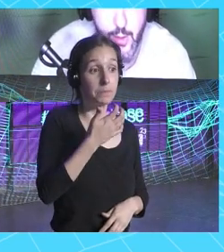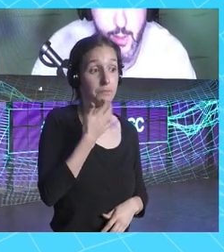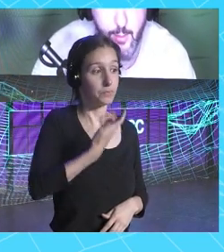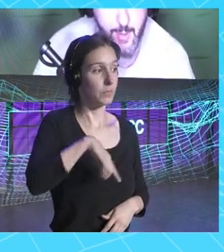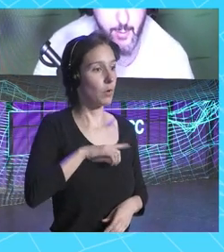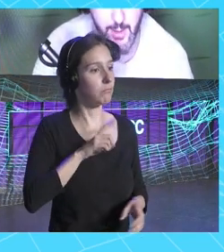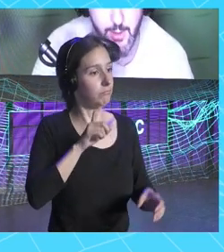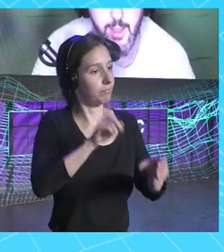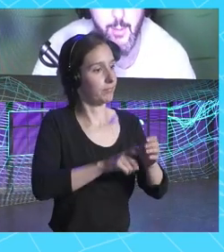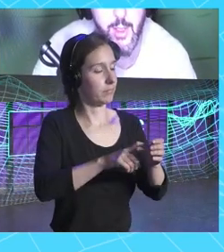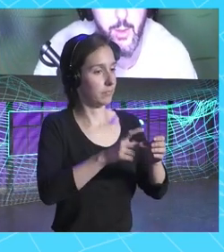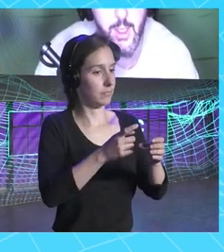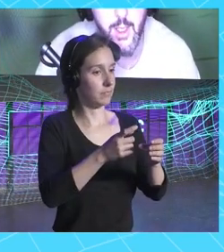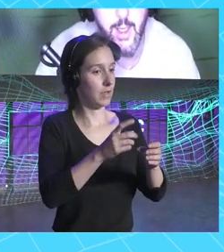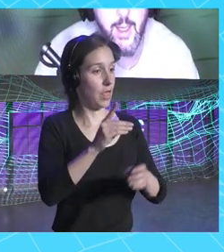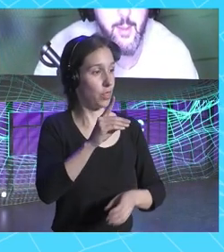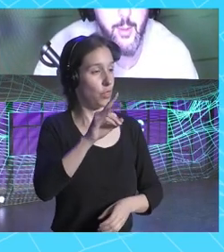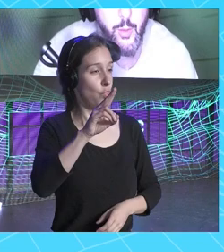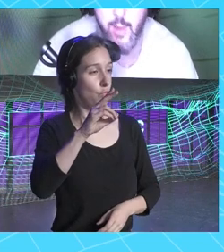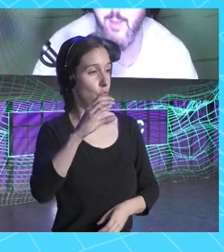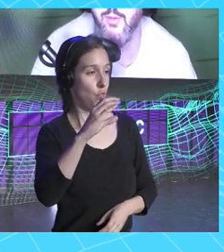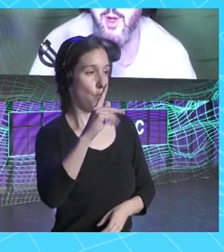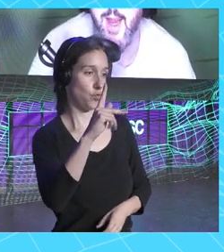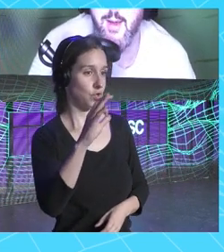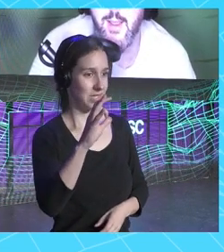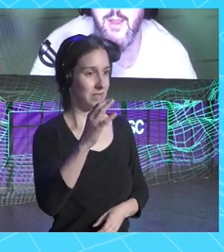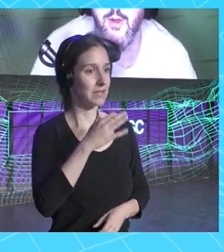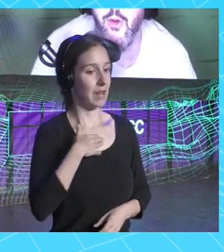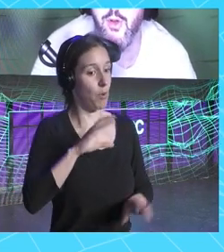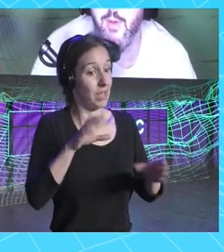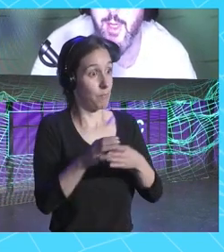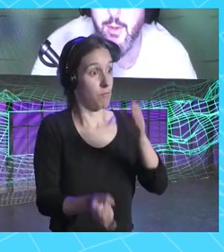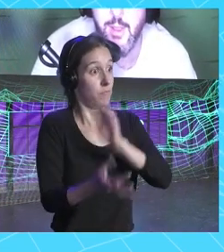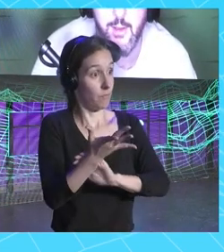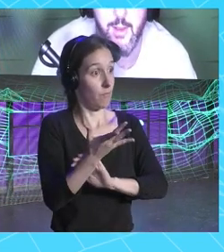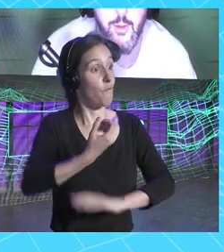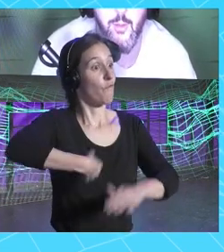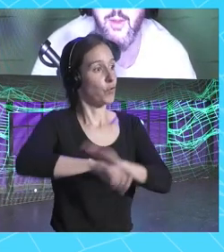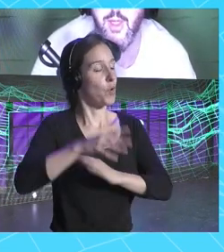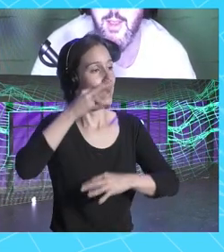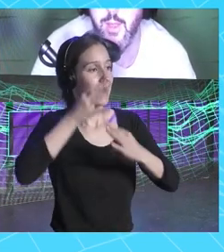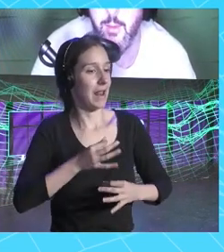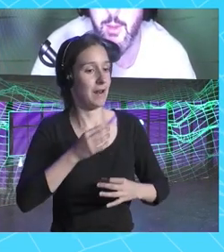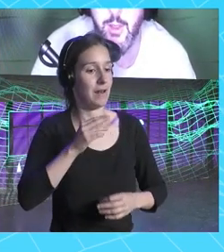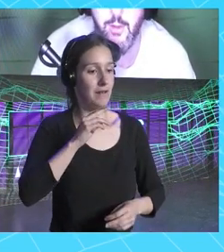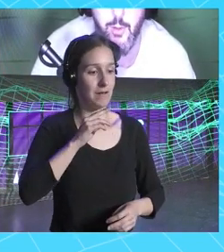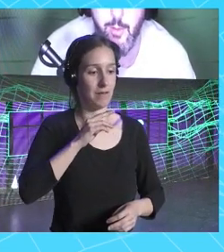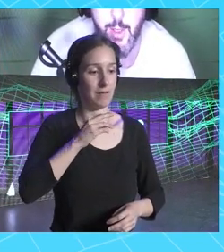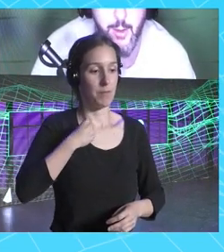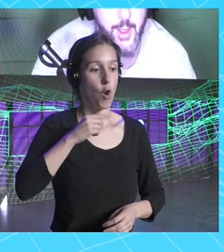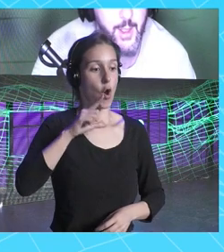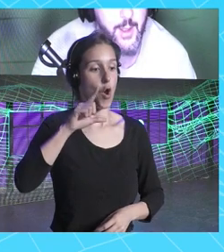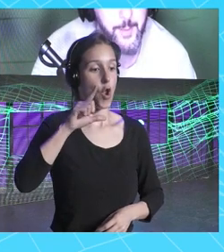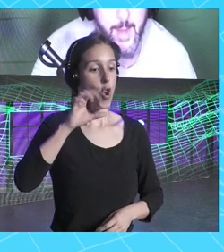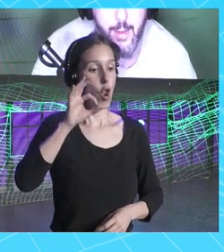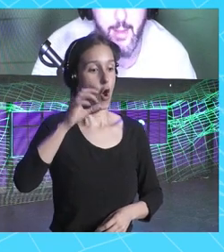socios y compramos digamos integramos adooks el equipo un equipo de fútbol Real que es el logroño femenino que estamos compitiendo en la Segunda División del fútbol femenino